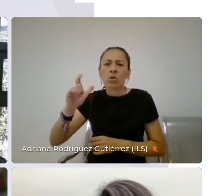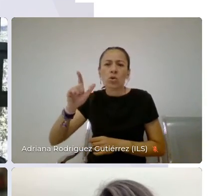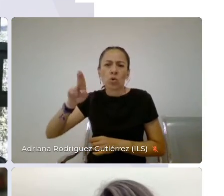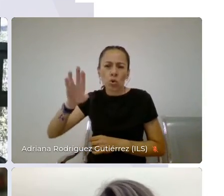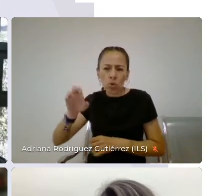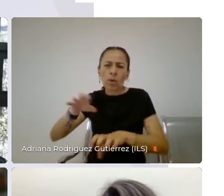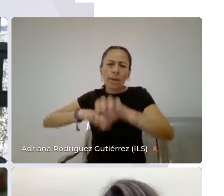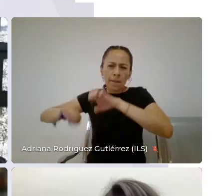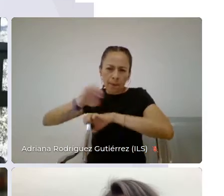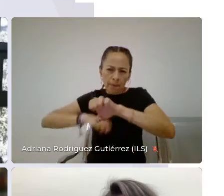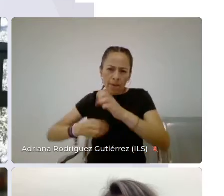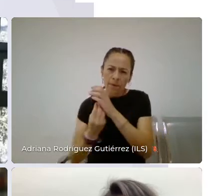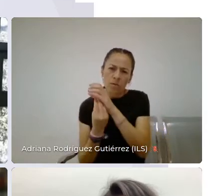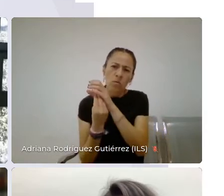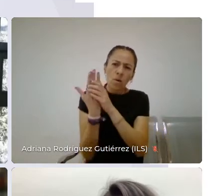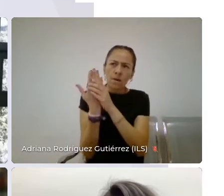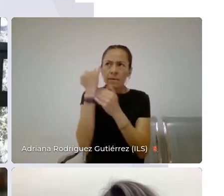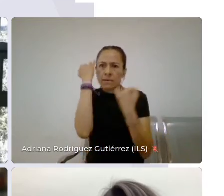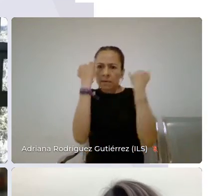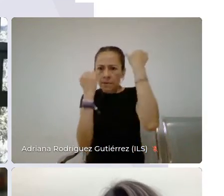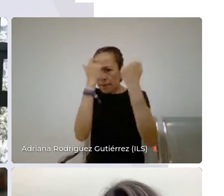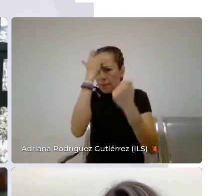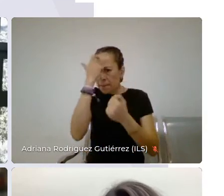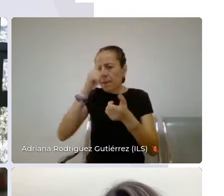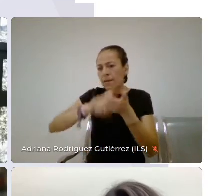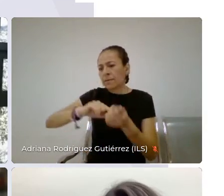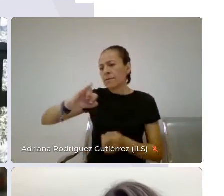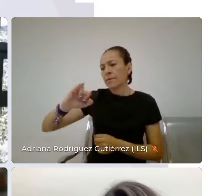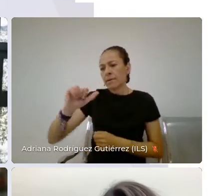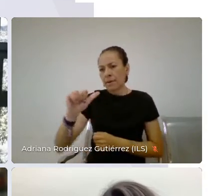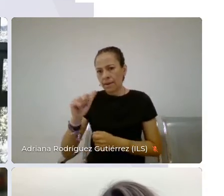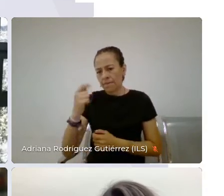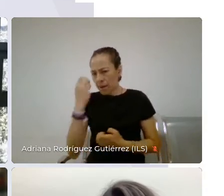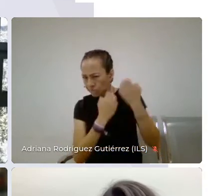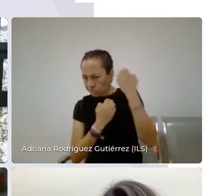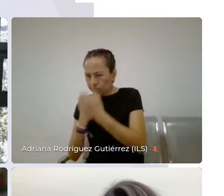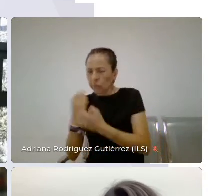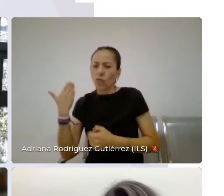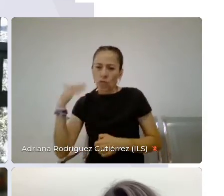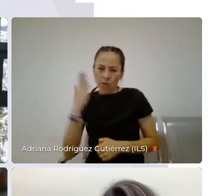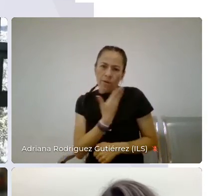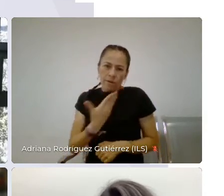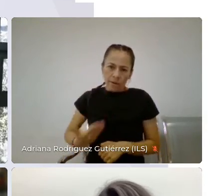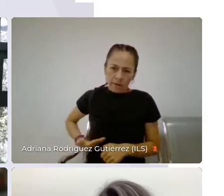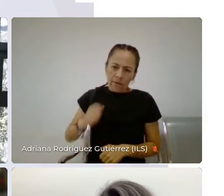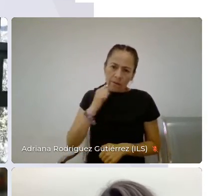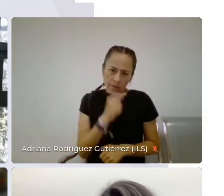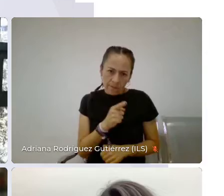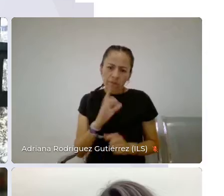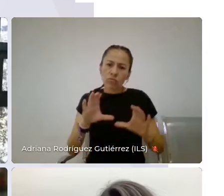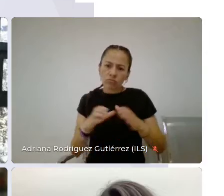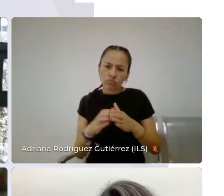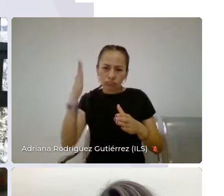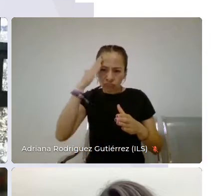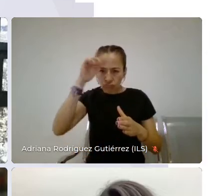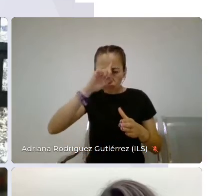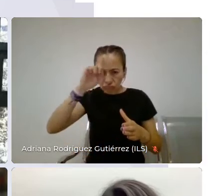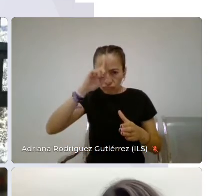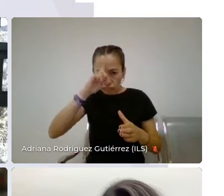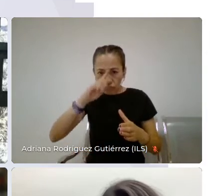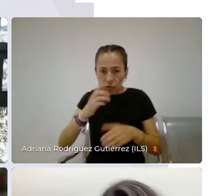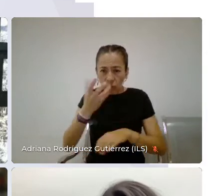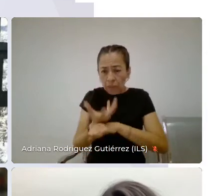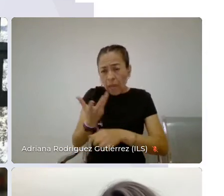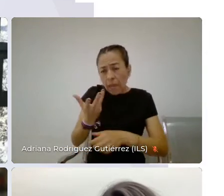soluciones basadas en inteligencia artificial y analíticas. También fue presidenta del Comité de Negocios Electrónicos de Venam Champ y desde